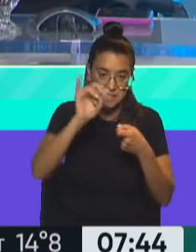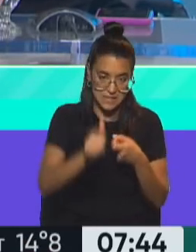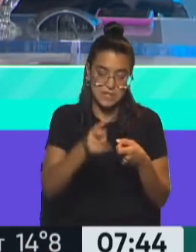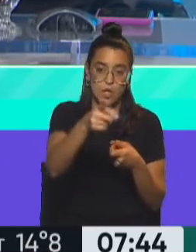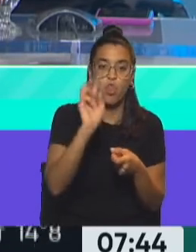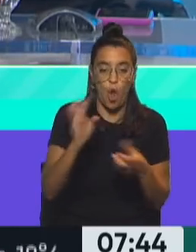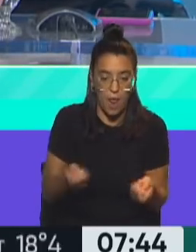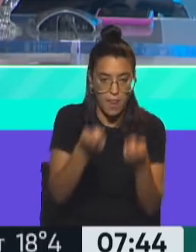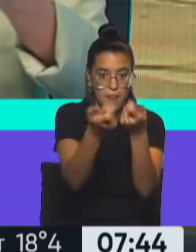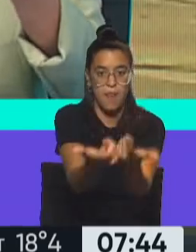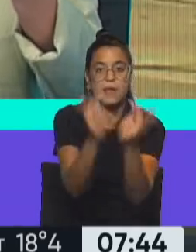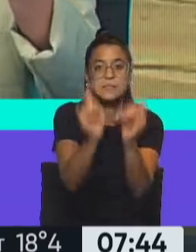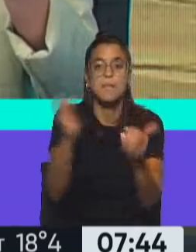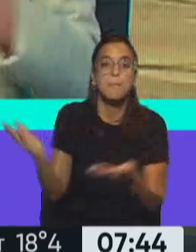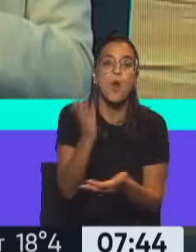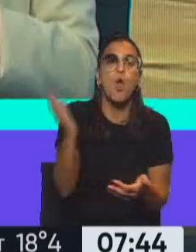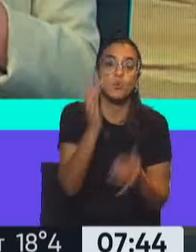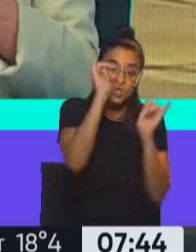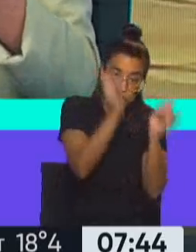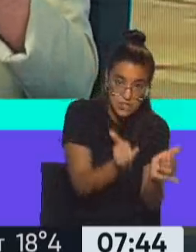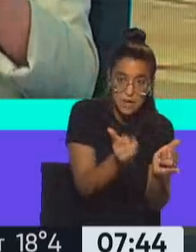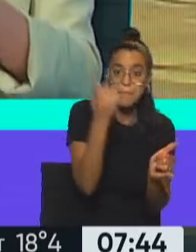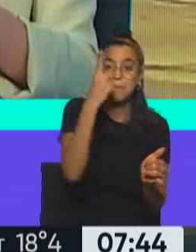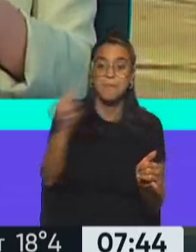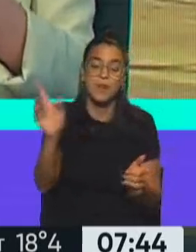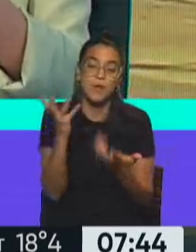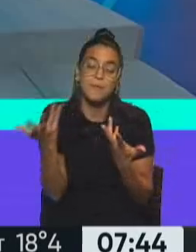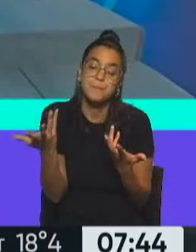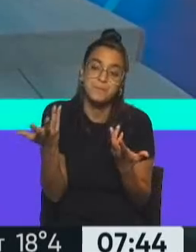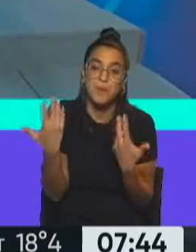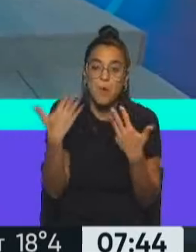dólares sí claro